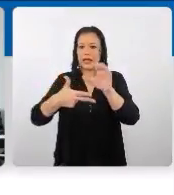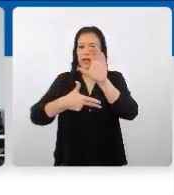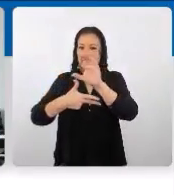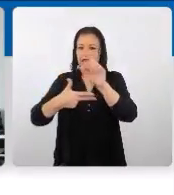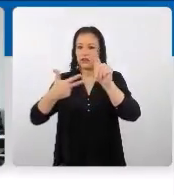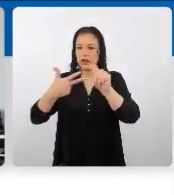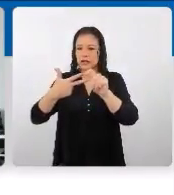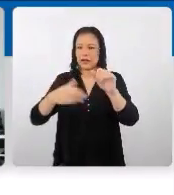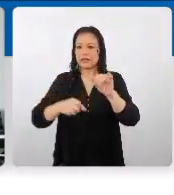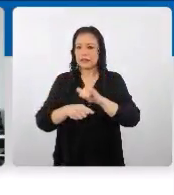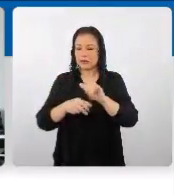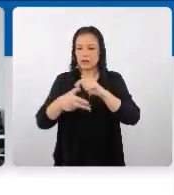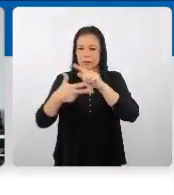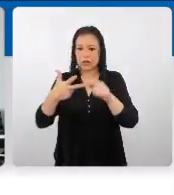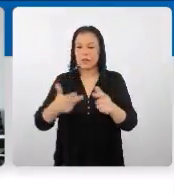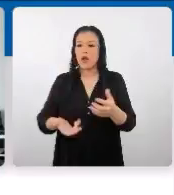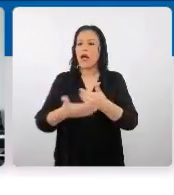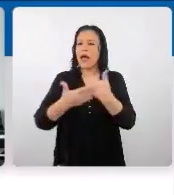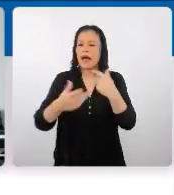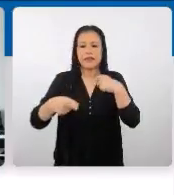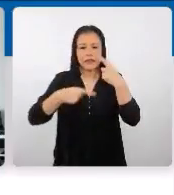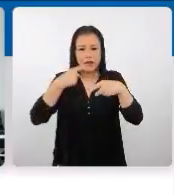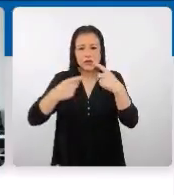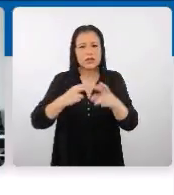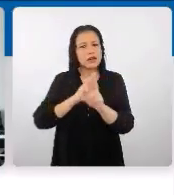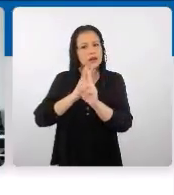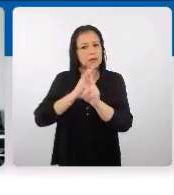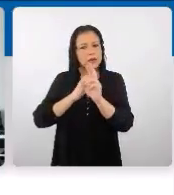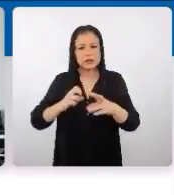antes de contarles los resultados de este estudio,